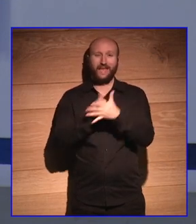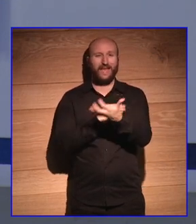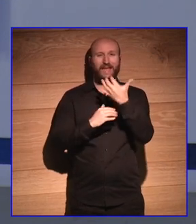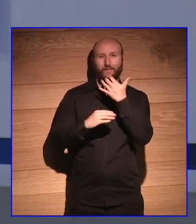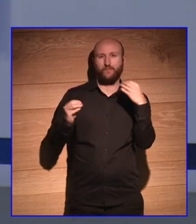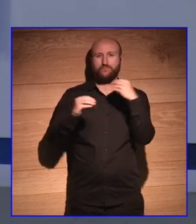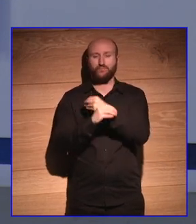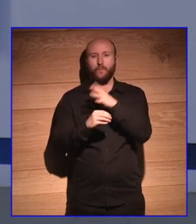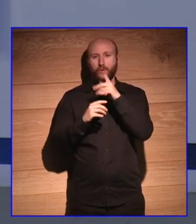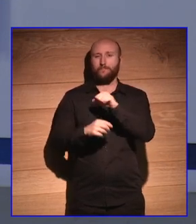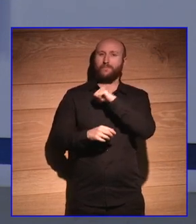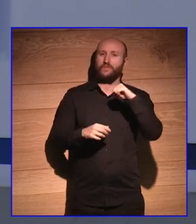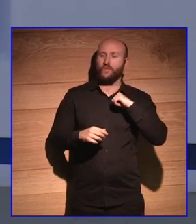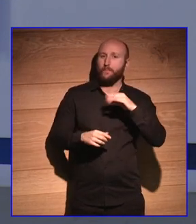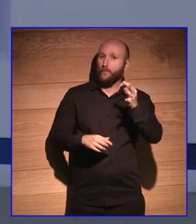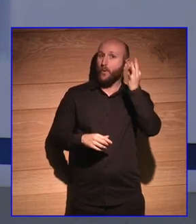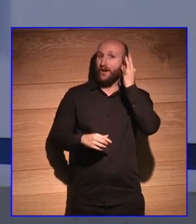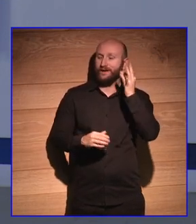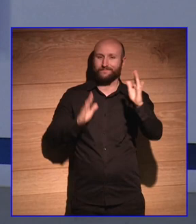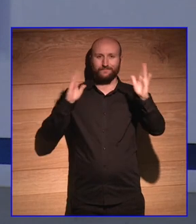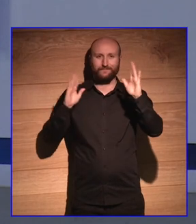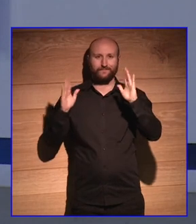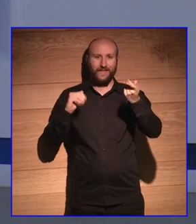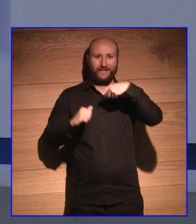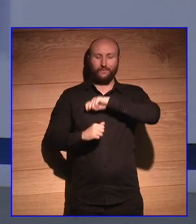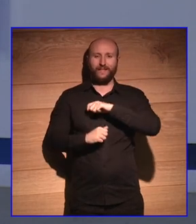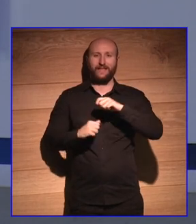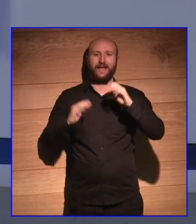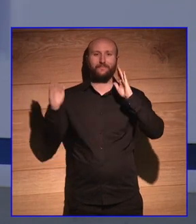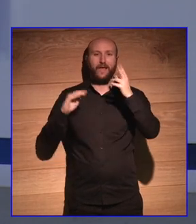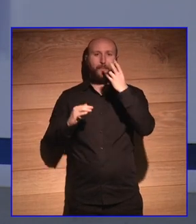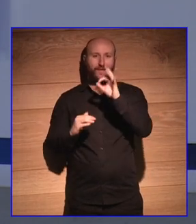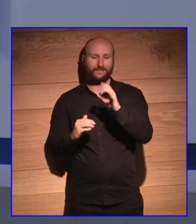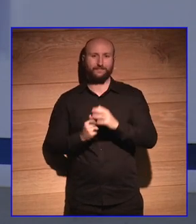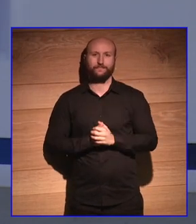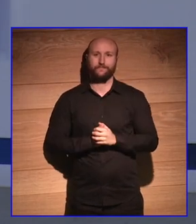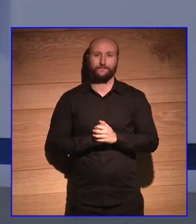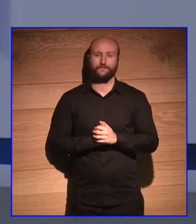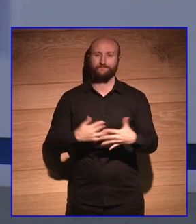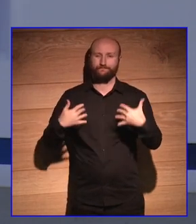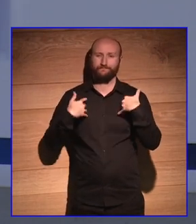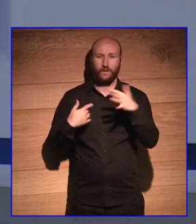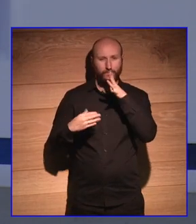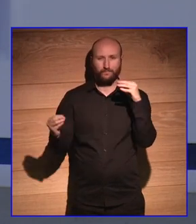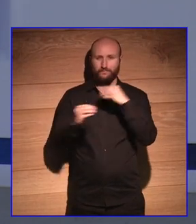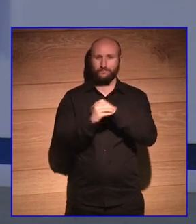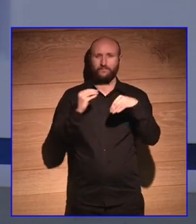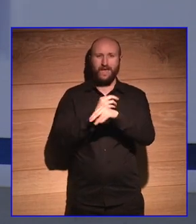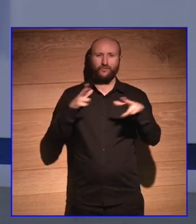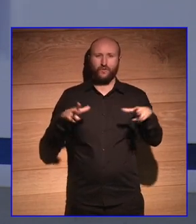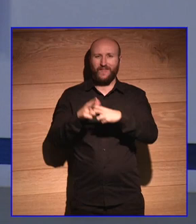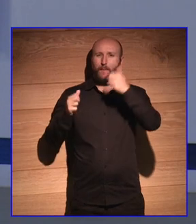emancipación de la mujer en la españa de las primeras décadas del siglo 20 víctima de las contradicciones propias de una sociedad machista